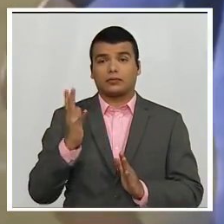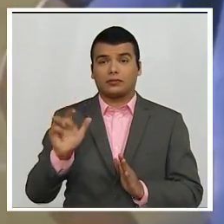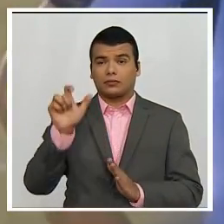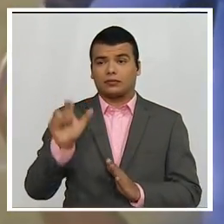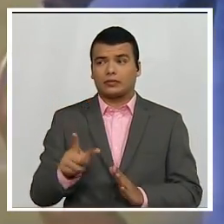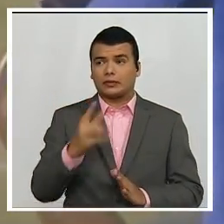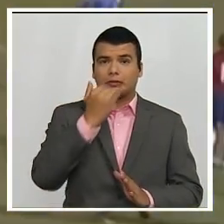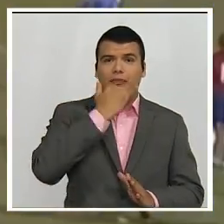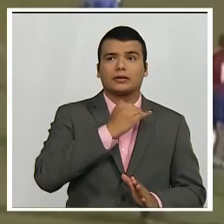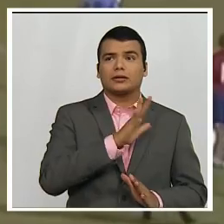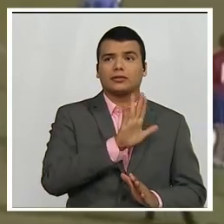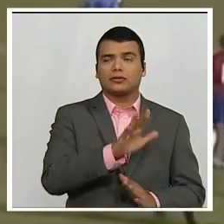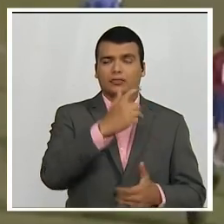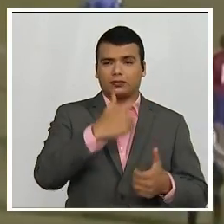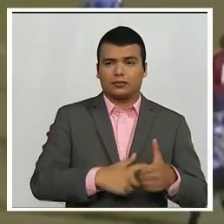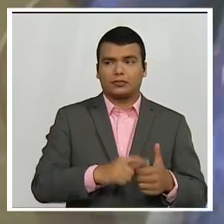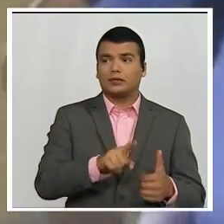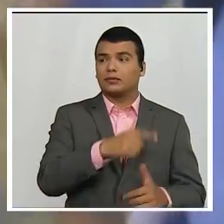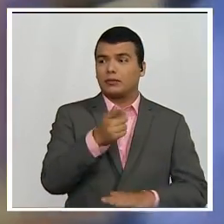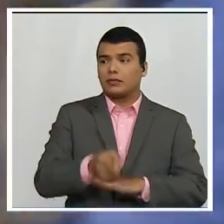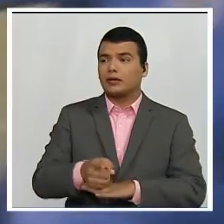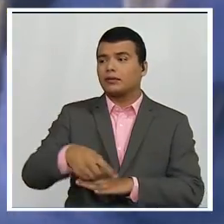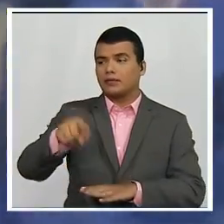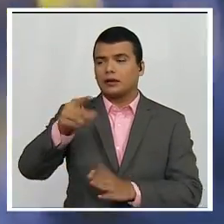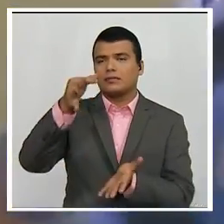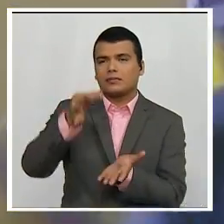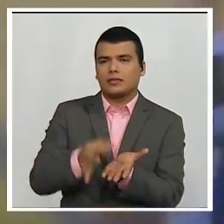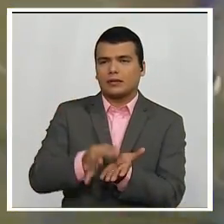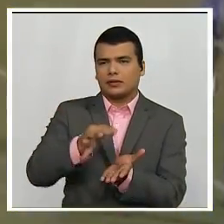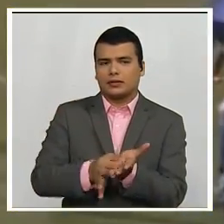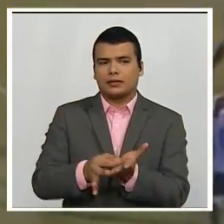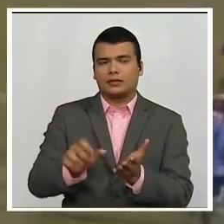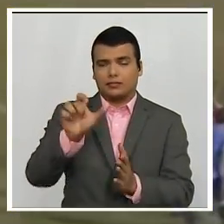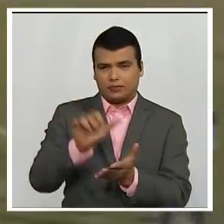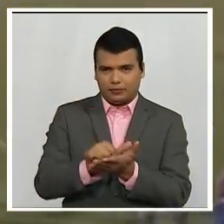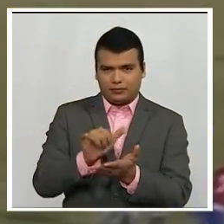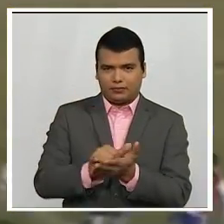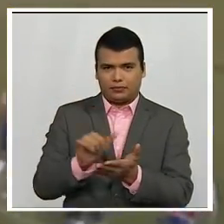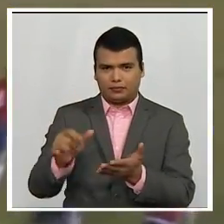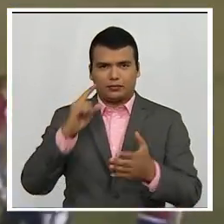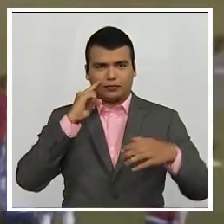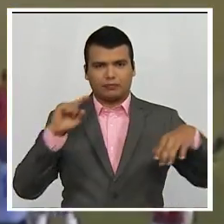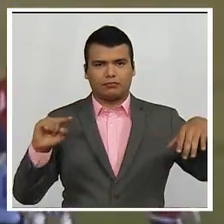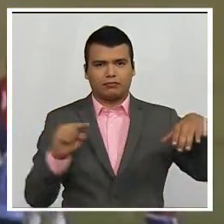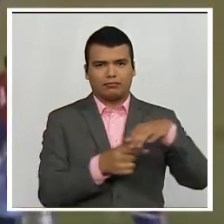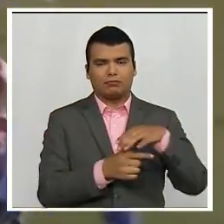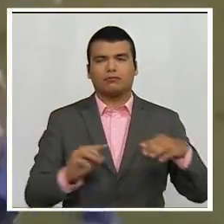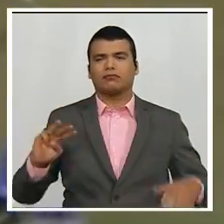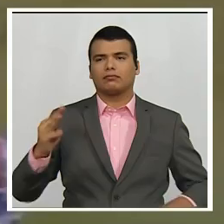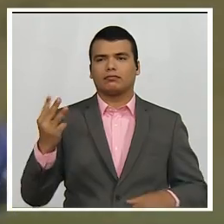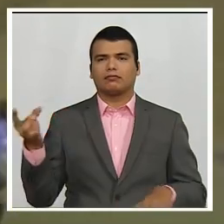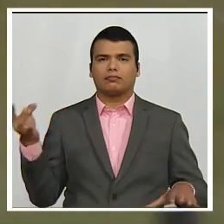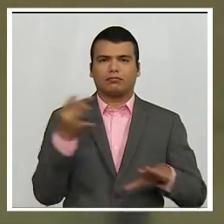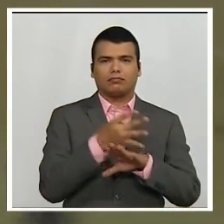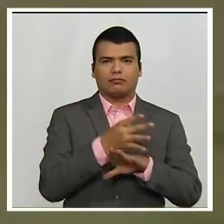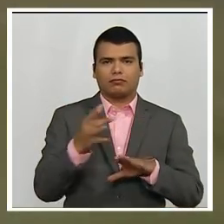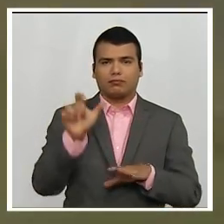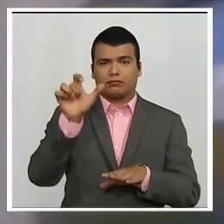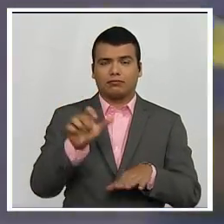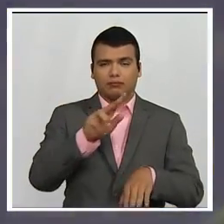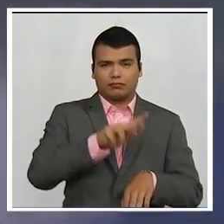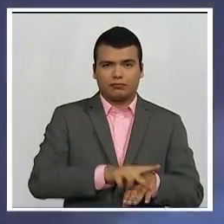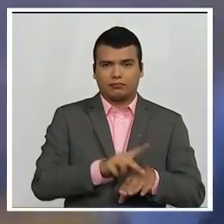delantero del barcelona fue decretada como tiro penal cobro el mismo y marcó el tercero venciendo al meta paraguayo diego